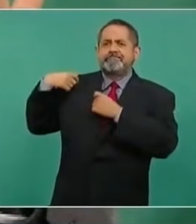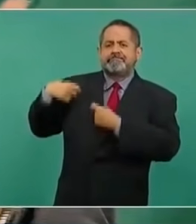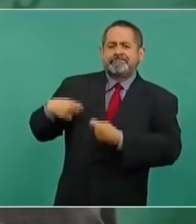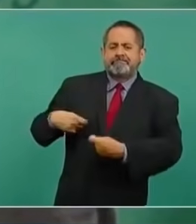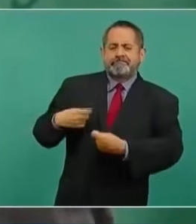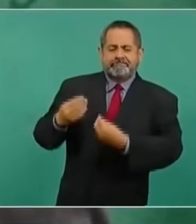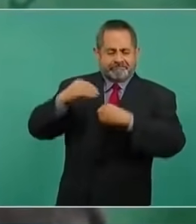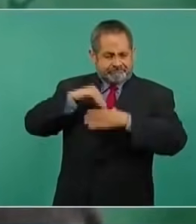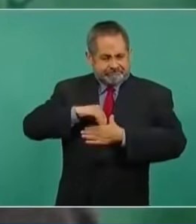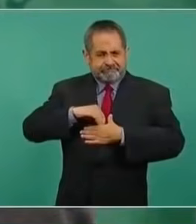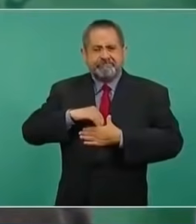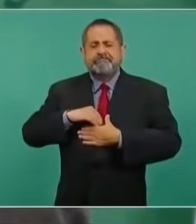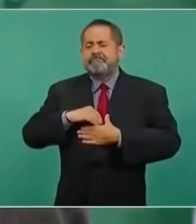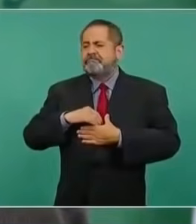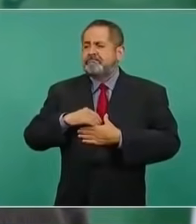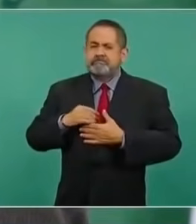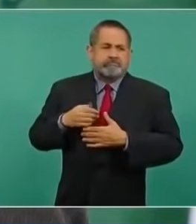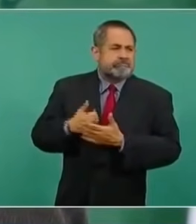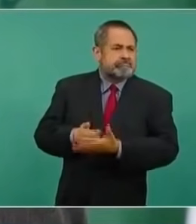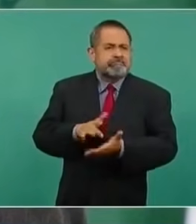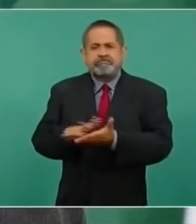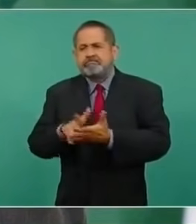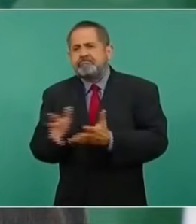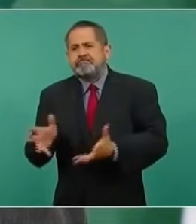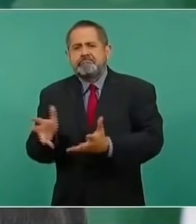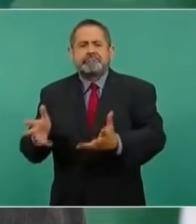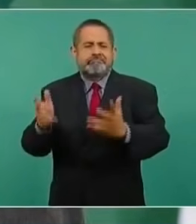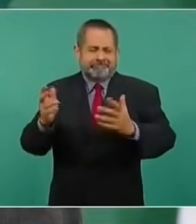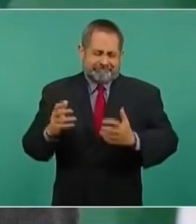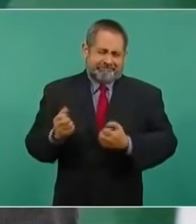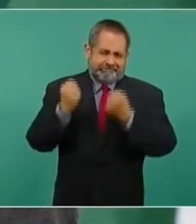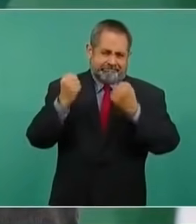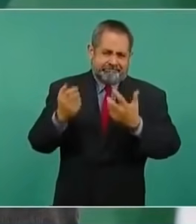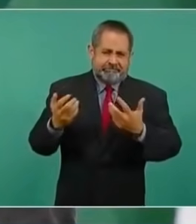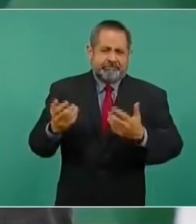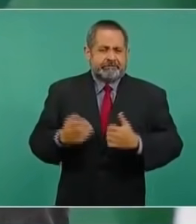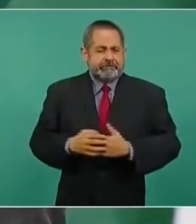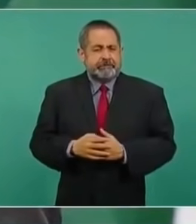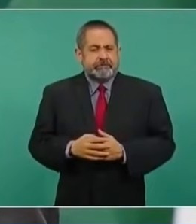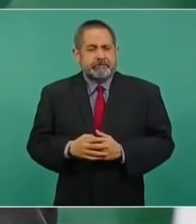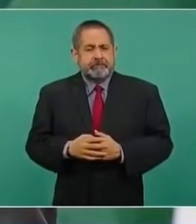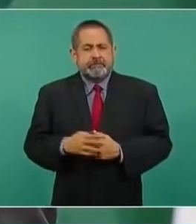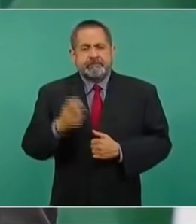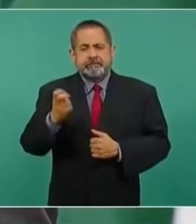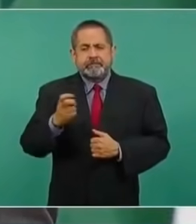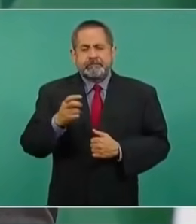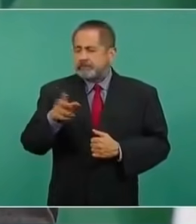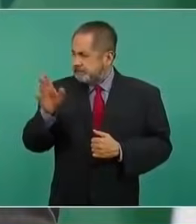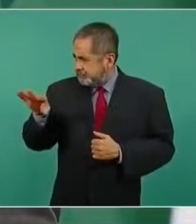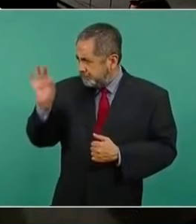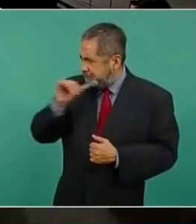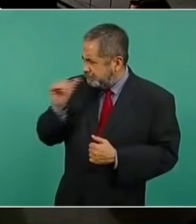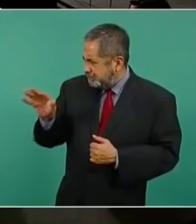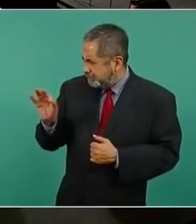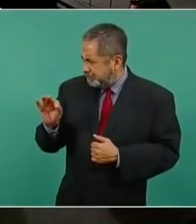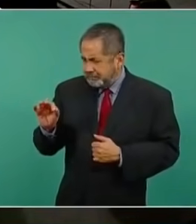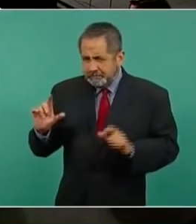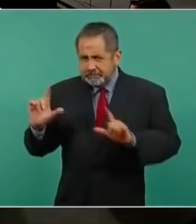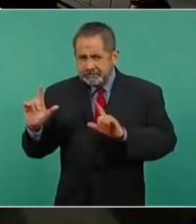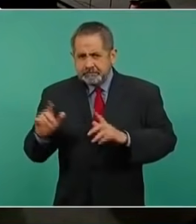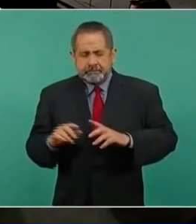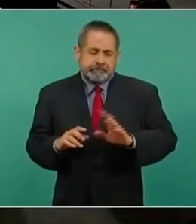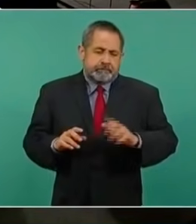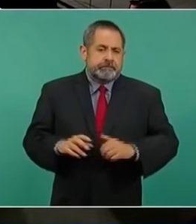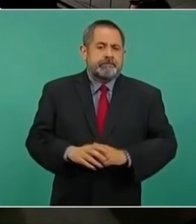de las grandes civilizaciones. Entonces, hay que verlo. ¿No lo encontraron?